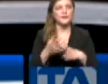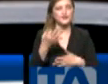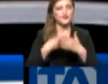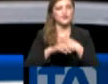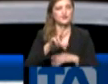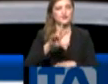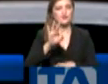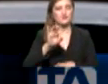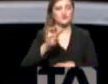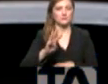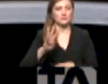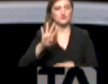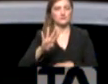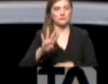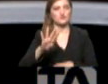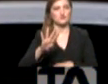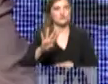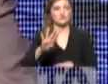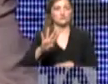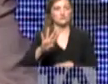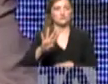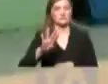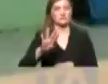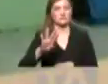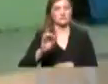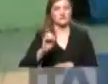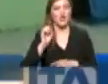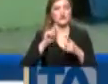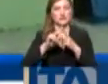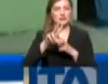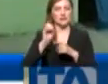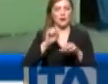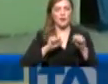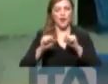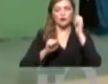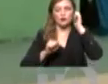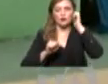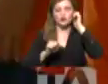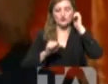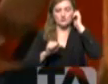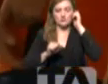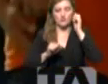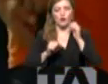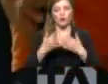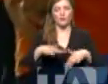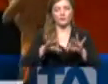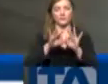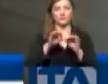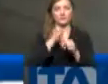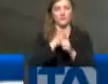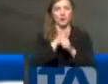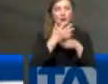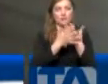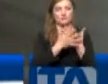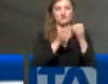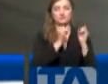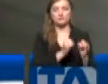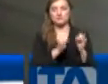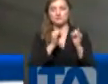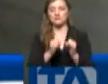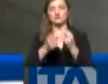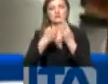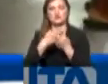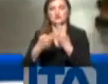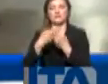con 39.600 corte al 30 de mayo. De allí la importancia de trabajar en un censo carcelario, a través del cual se